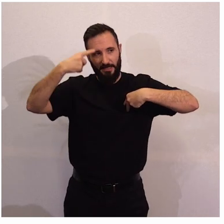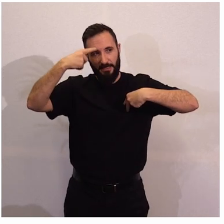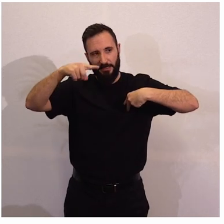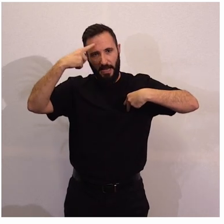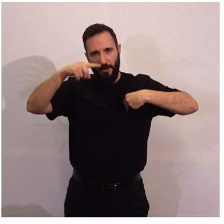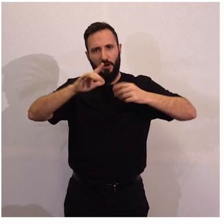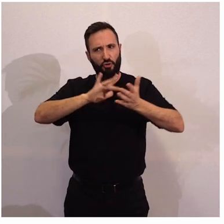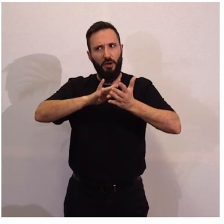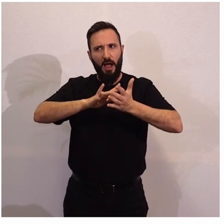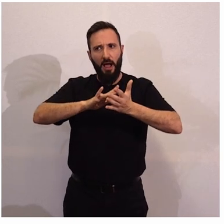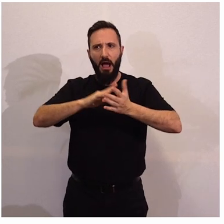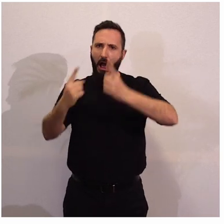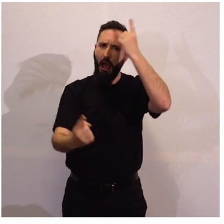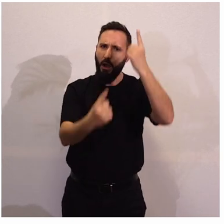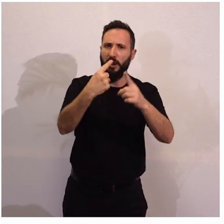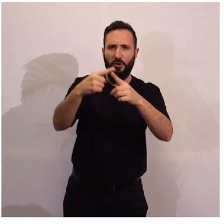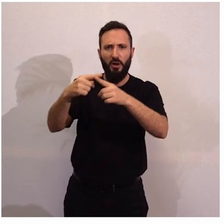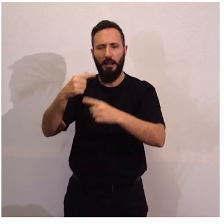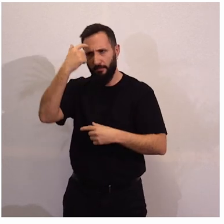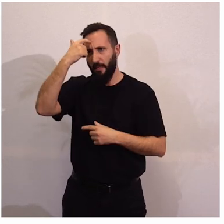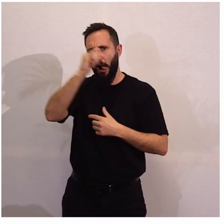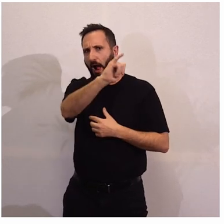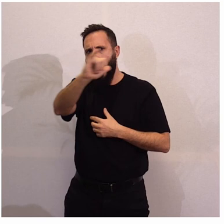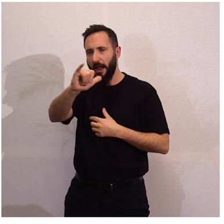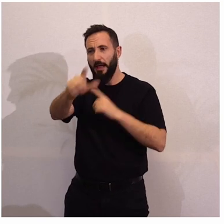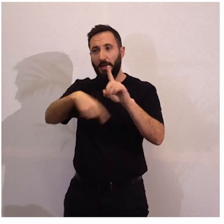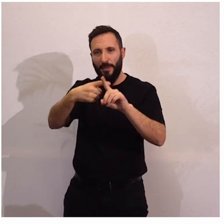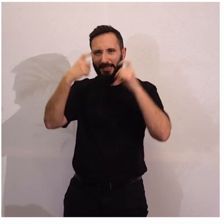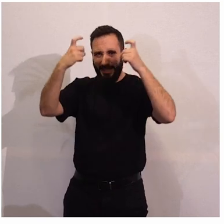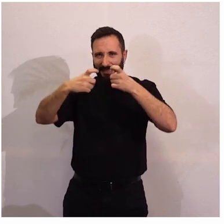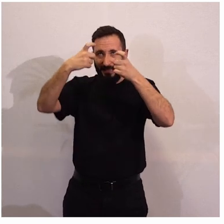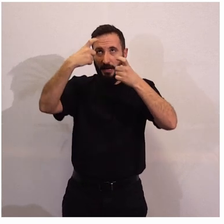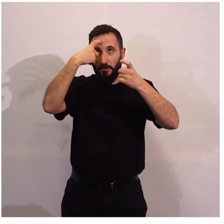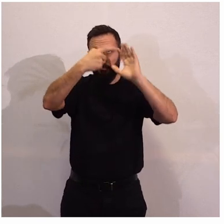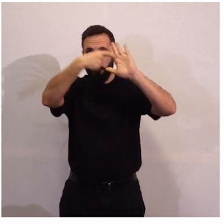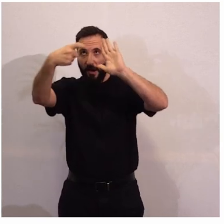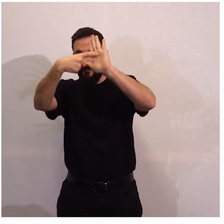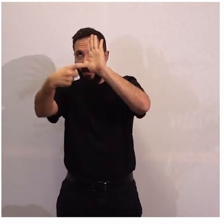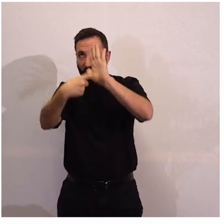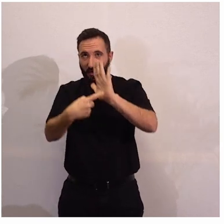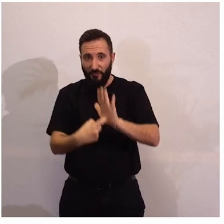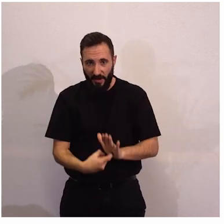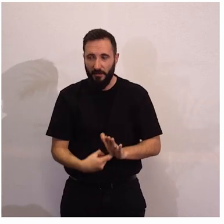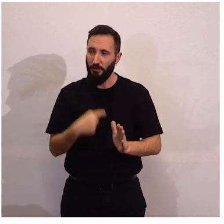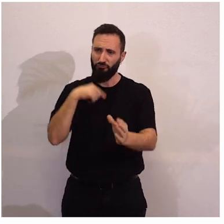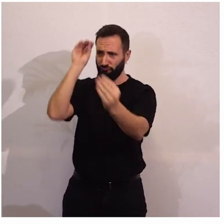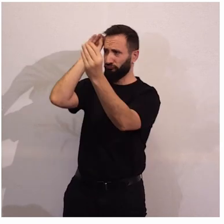que tenemos algunas cosillas por ahí e intentar eliminarlas, ¿no? O darle. Estoy de